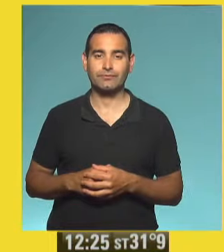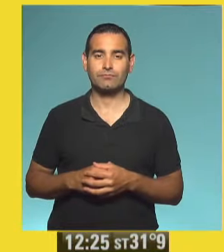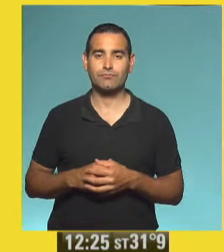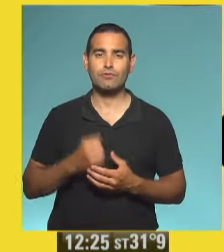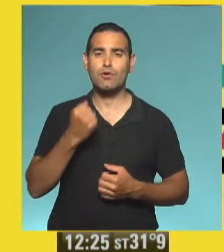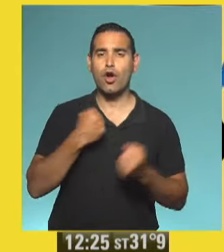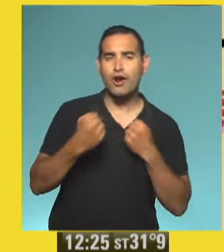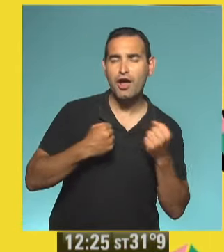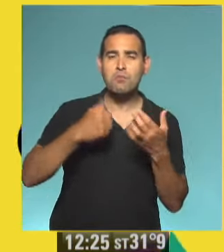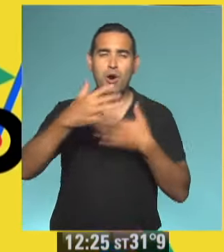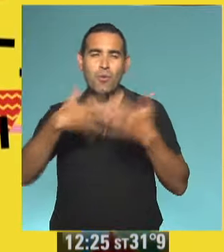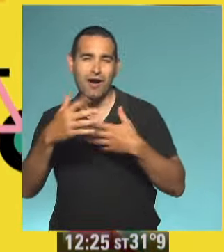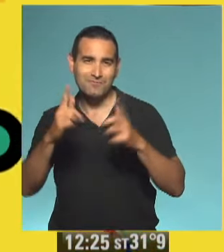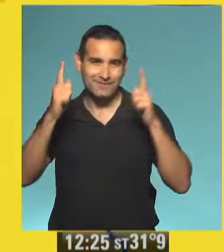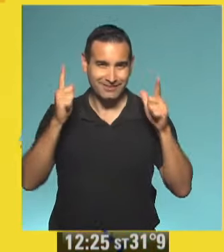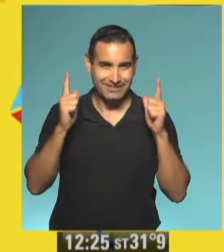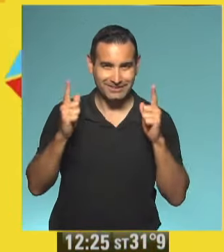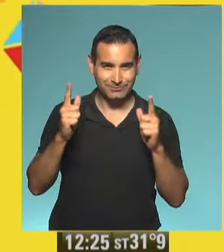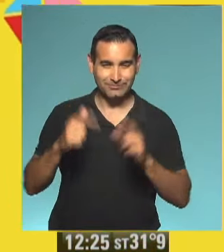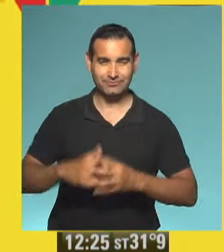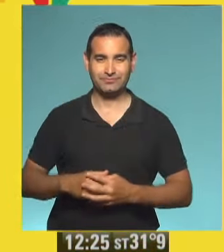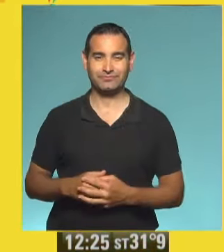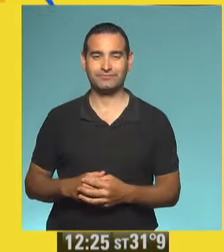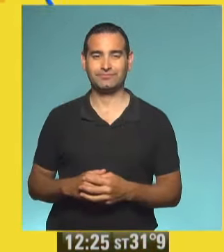Corremos, jugamos y nos divertimos.